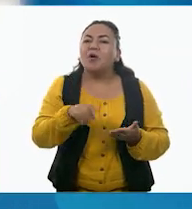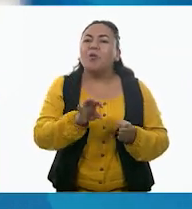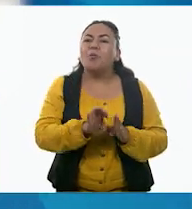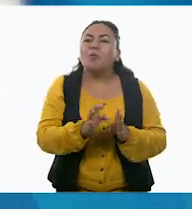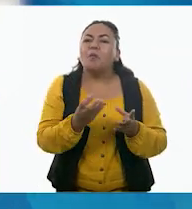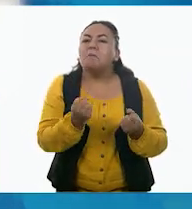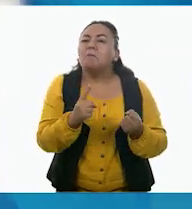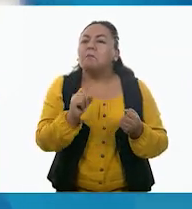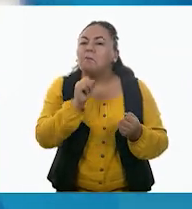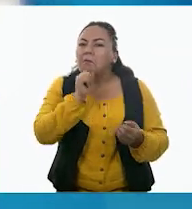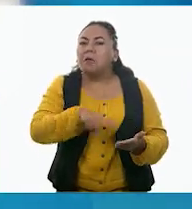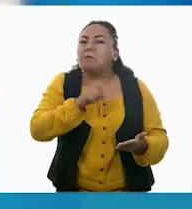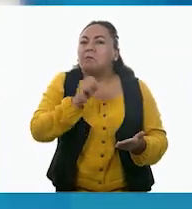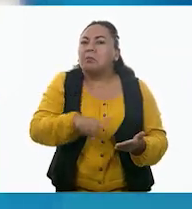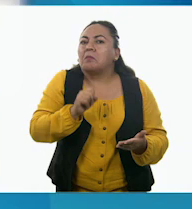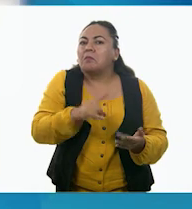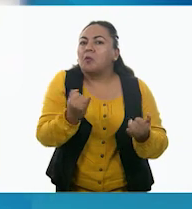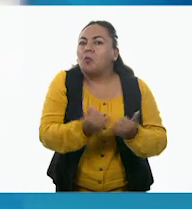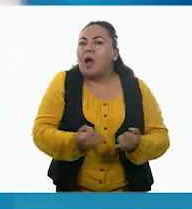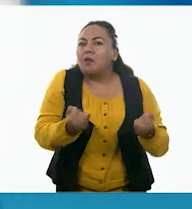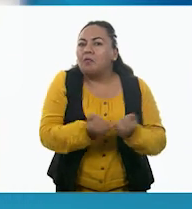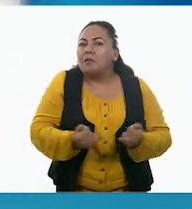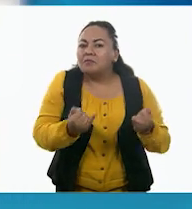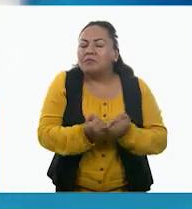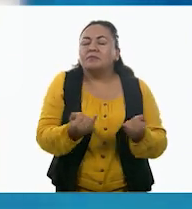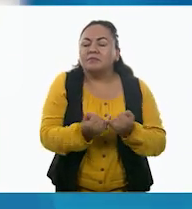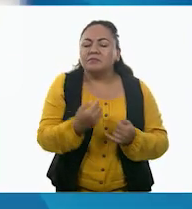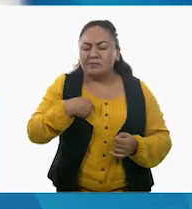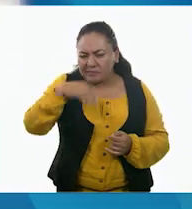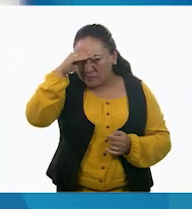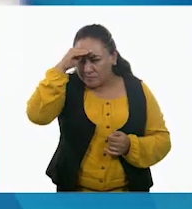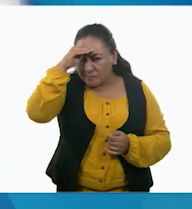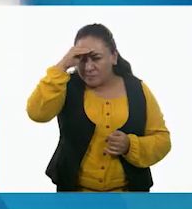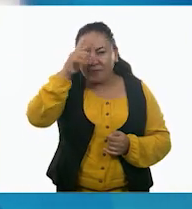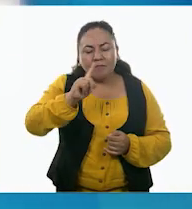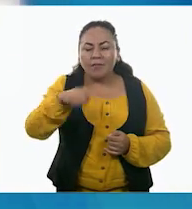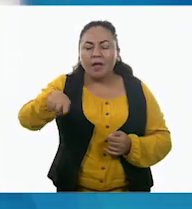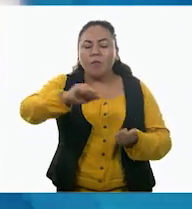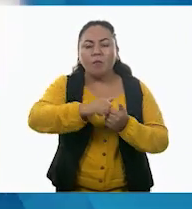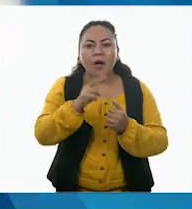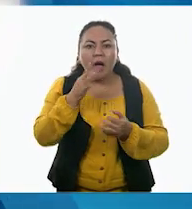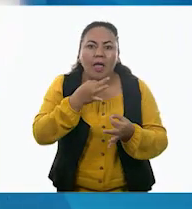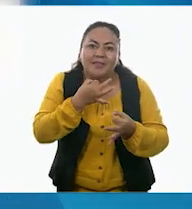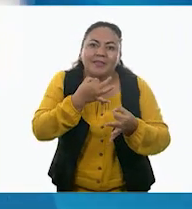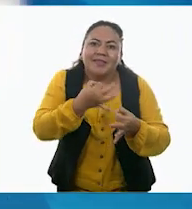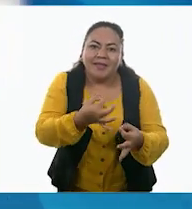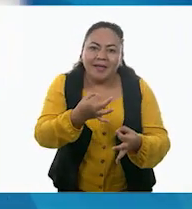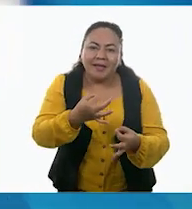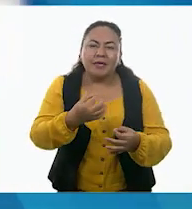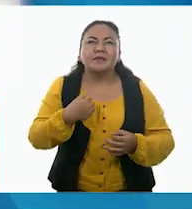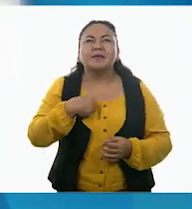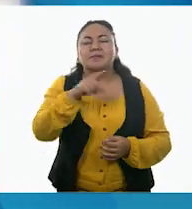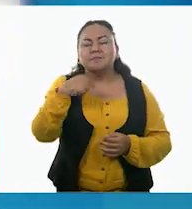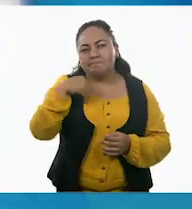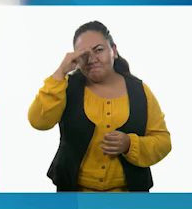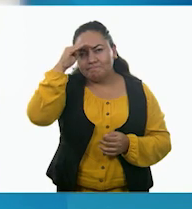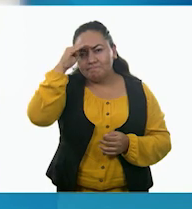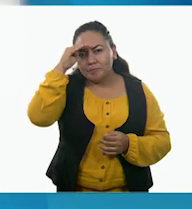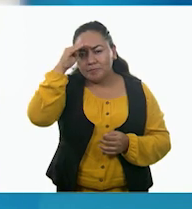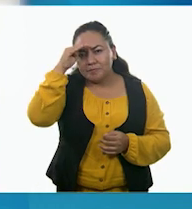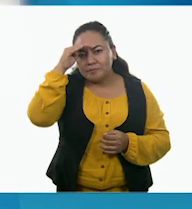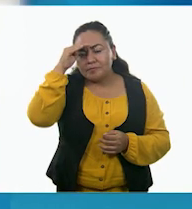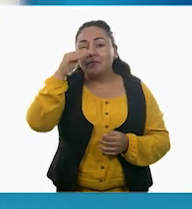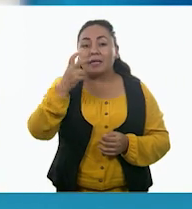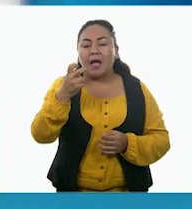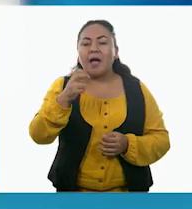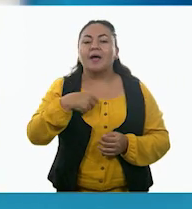mucho de lo mismo y pensamos en algo que pueda llamar la atención de los niños. Entonces,